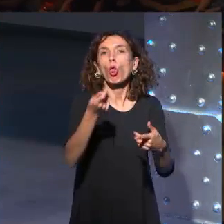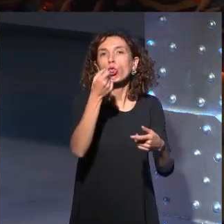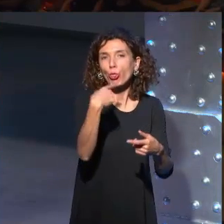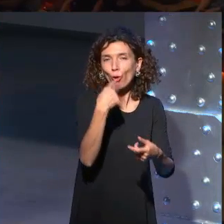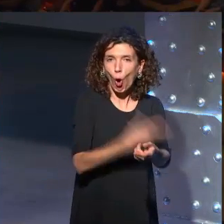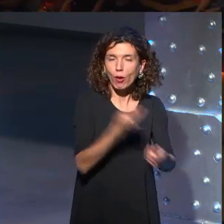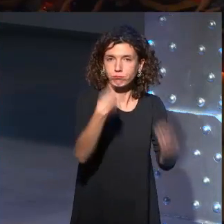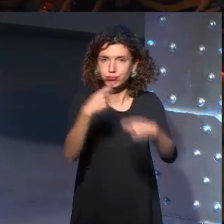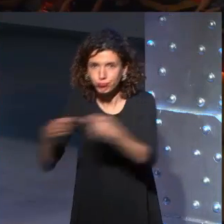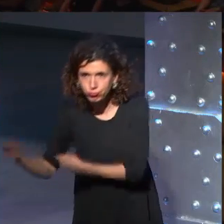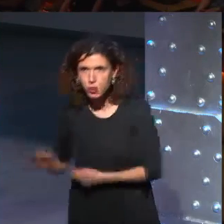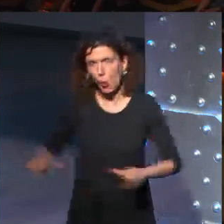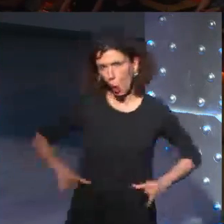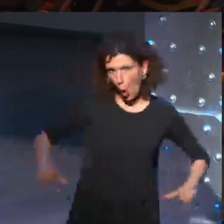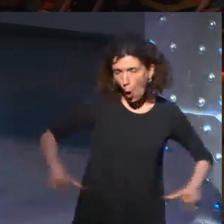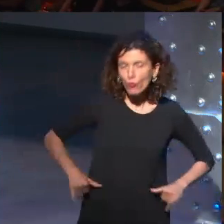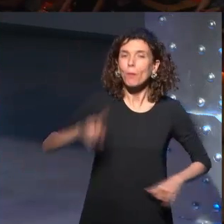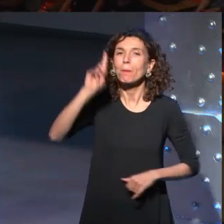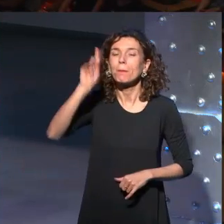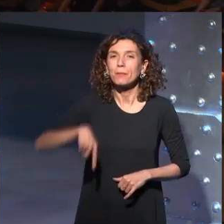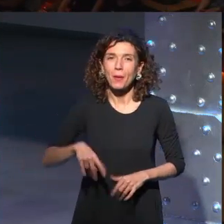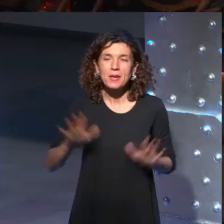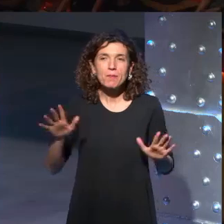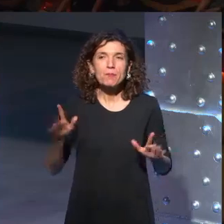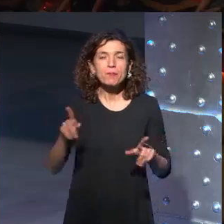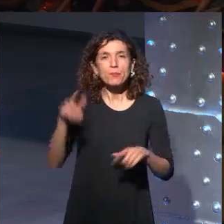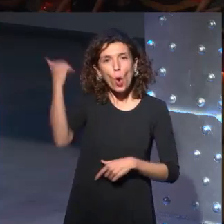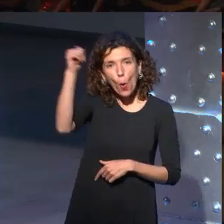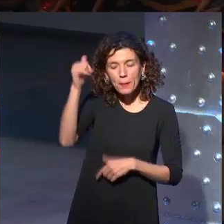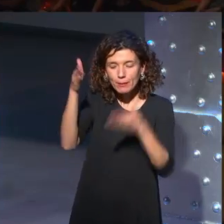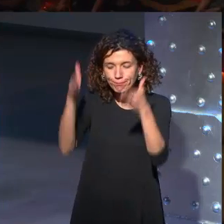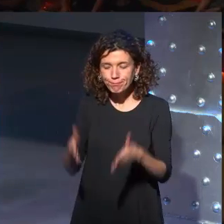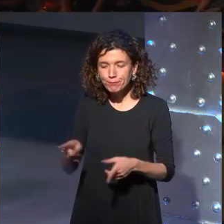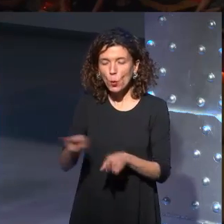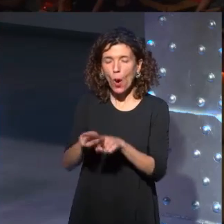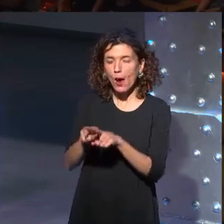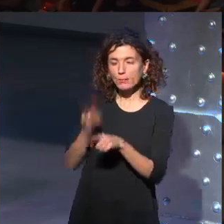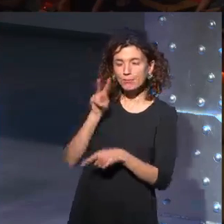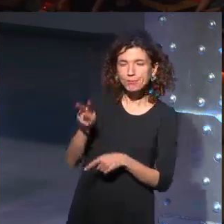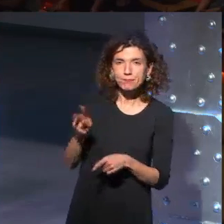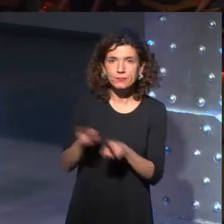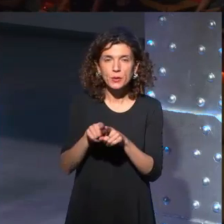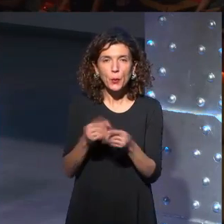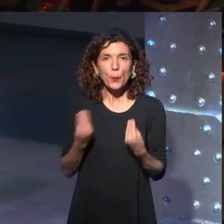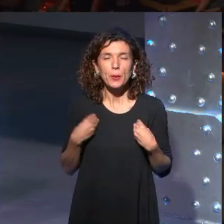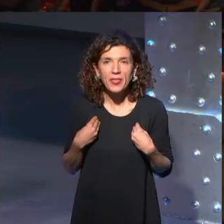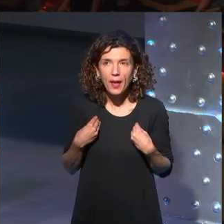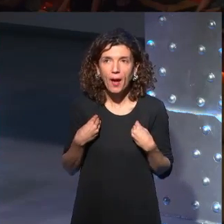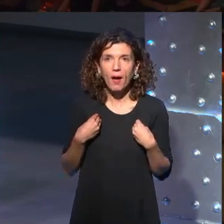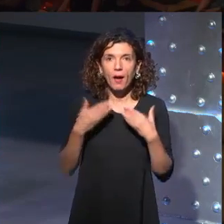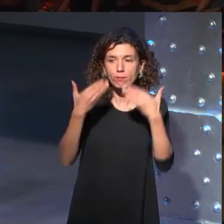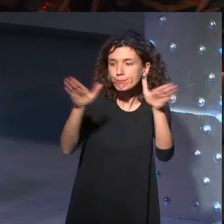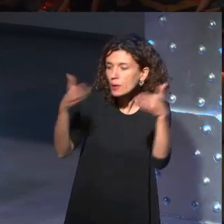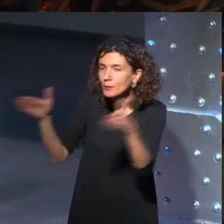canalla, pero al mismo tiempo es un tipo que te va mostrando la ciudad, la vida,